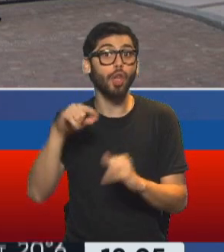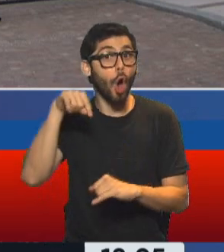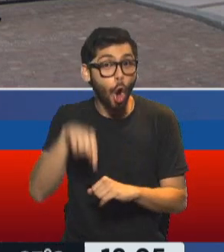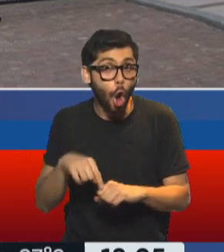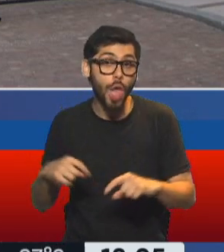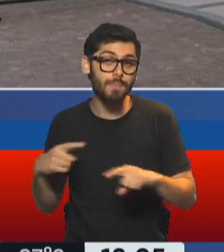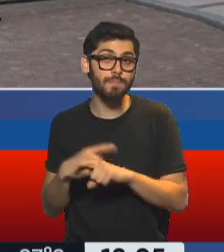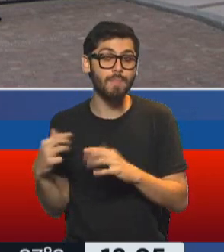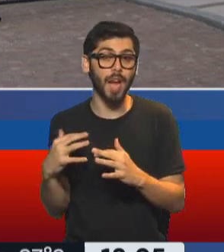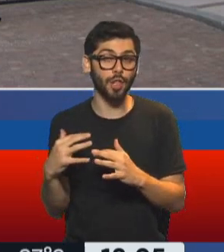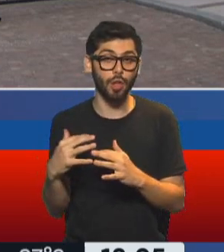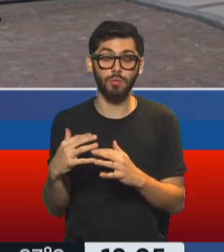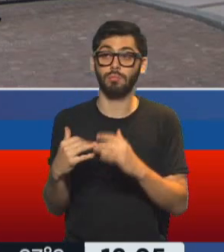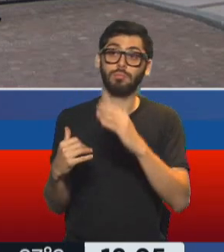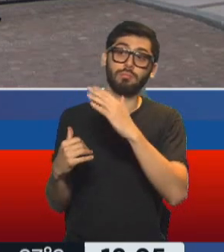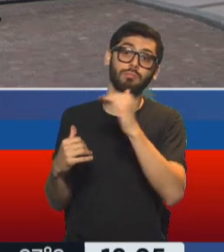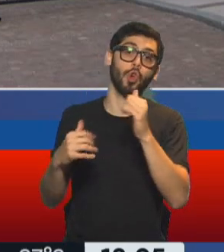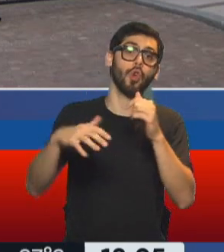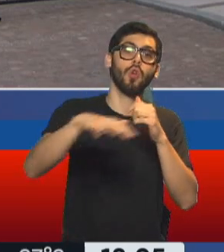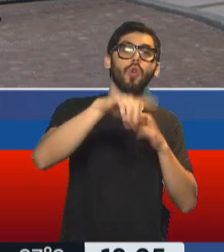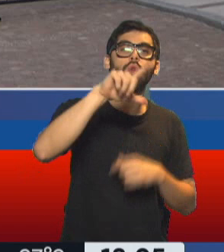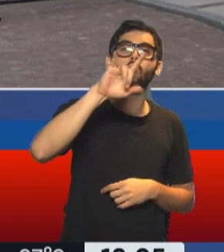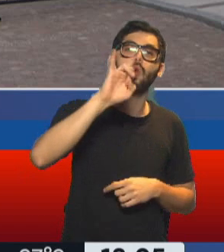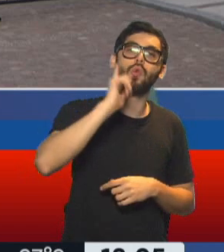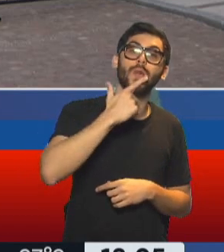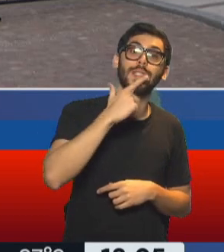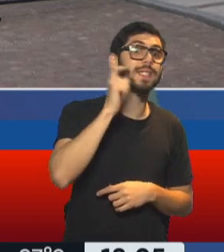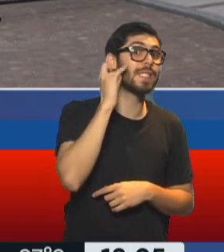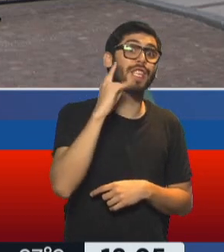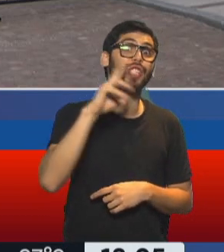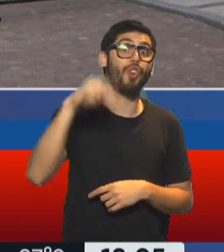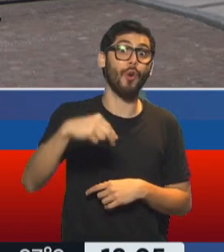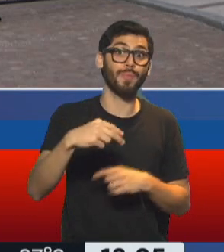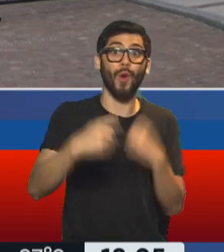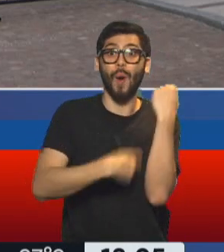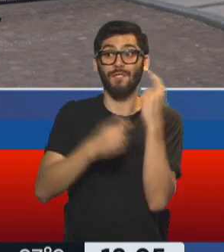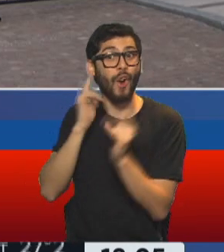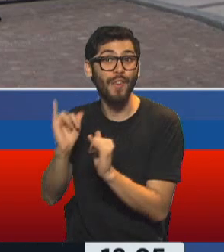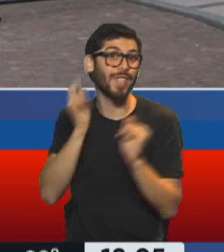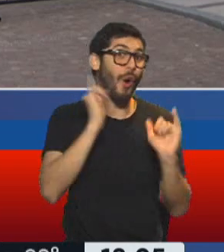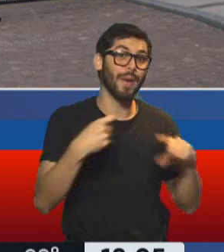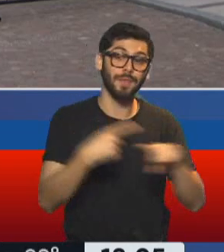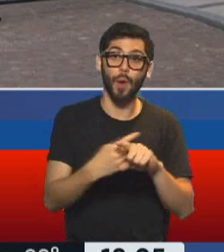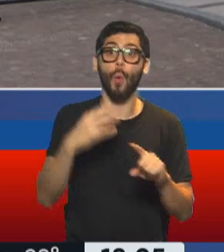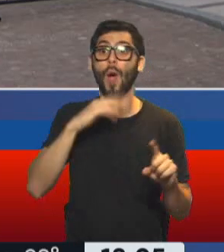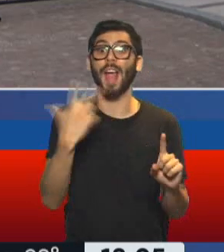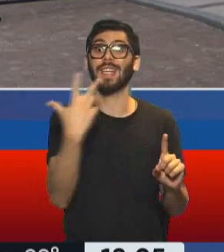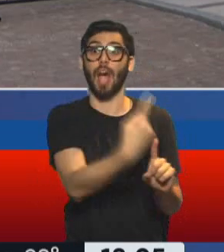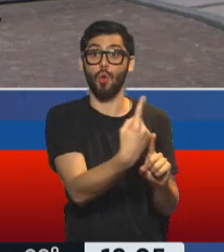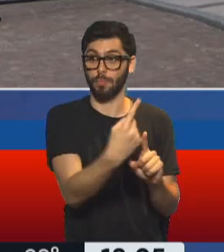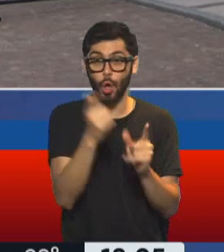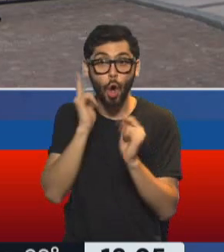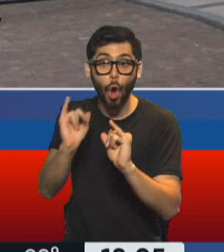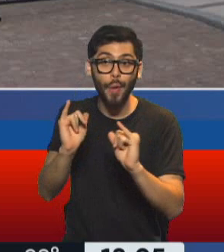Fueron citados a Luis Guillón, jugaron frente a Banfield, 3-1 ganó Boca, y allí estaban la mayoría de los